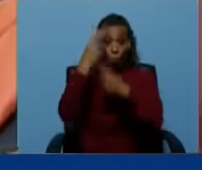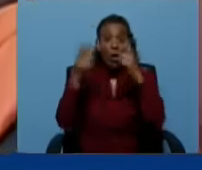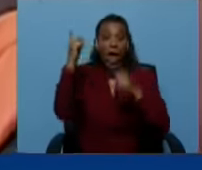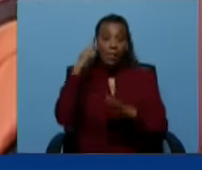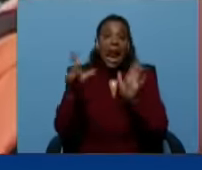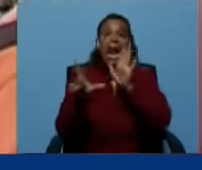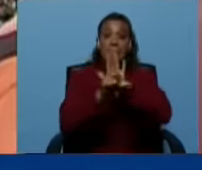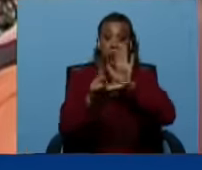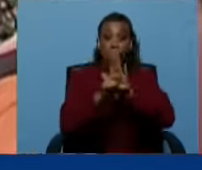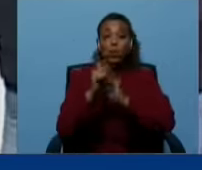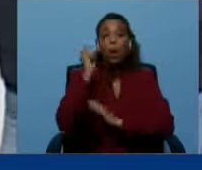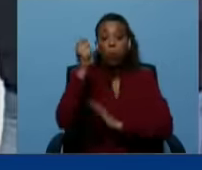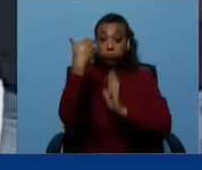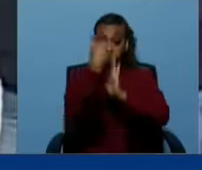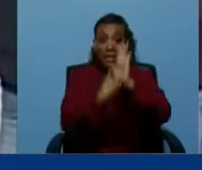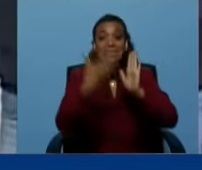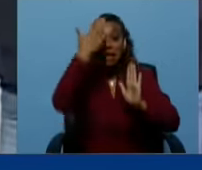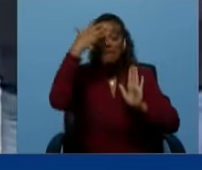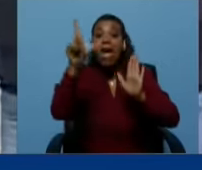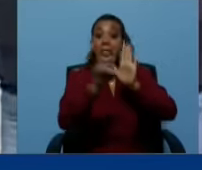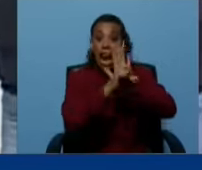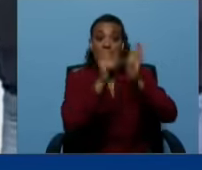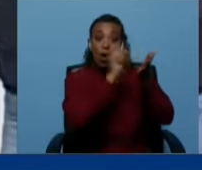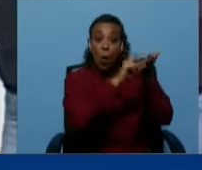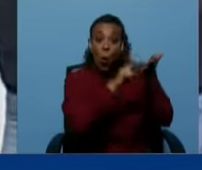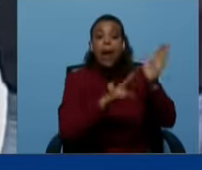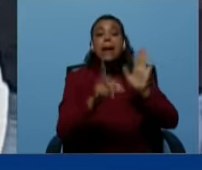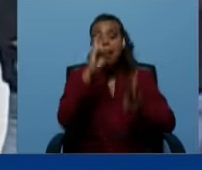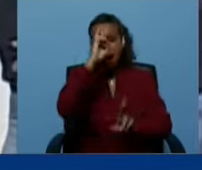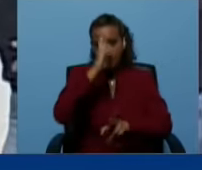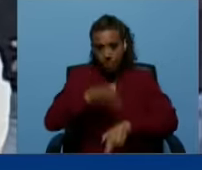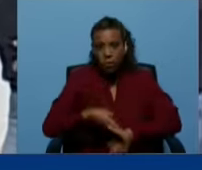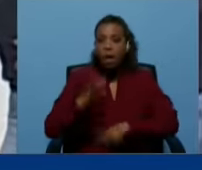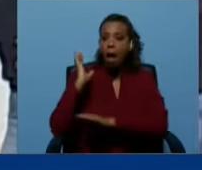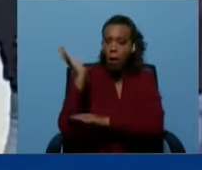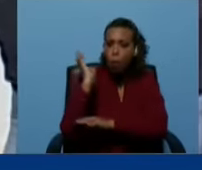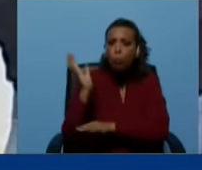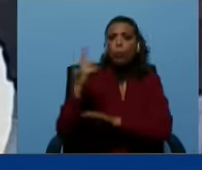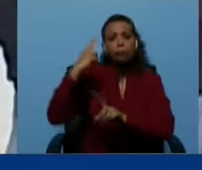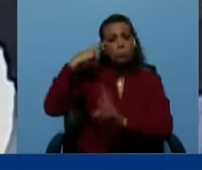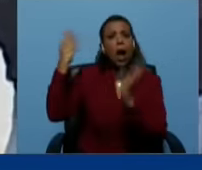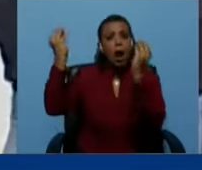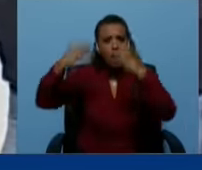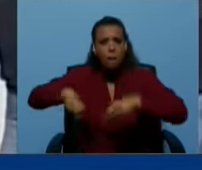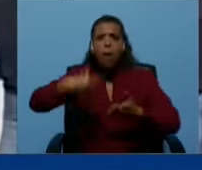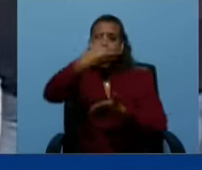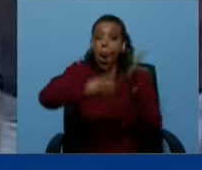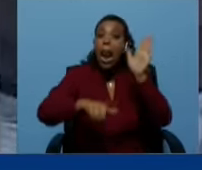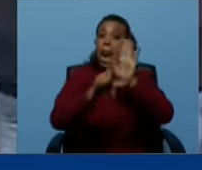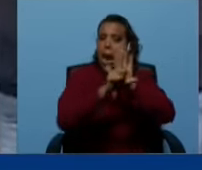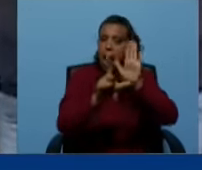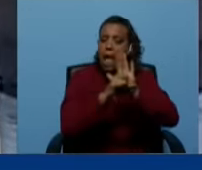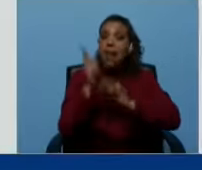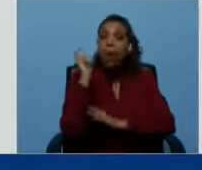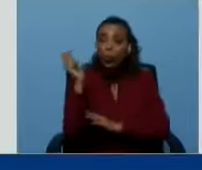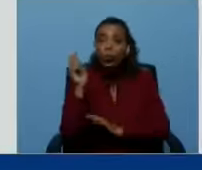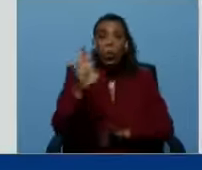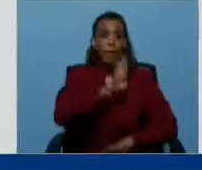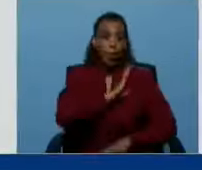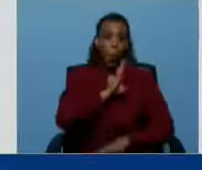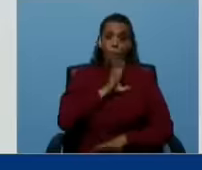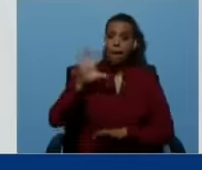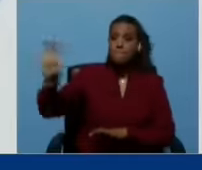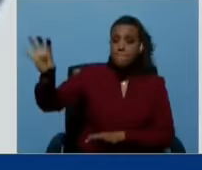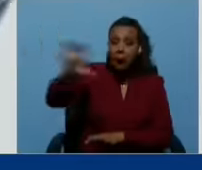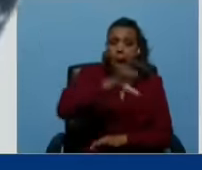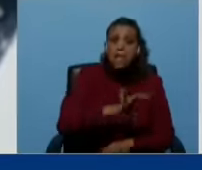legalista, constitucionalista, y respetaba ante todo el Congreso, respetaba ante todo las leyes y la Constitución,